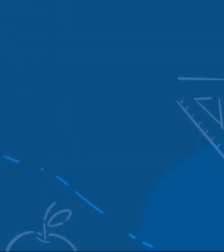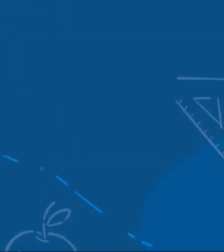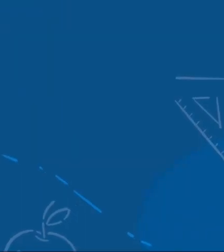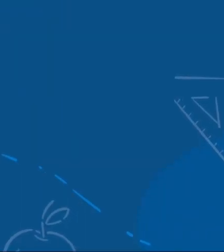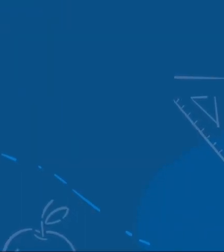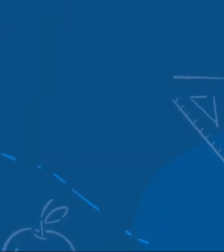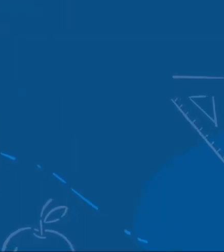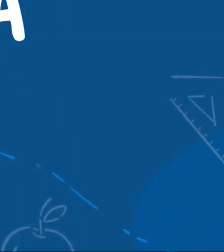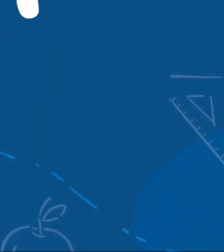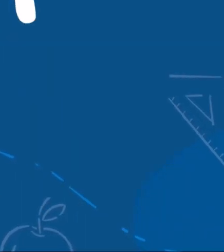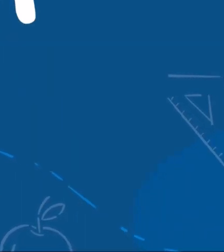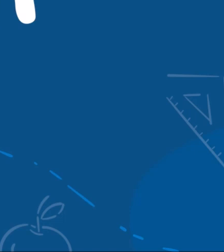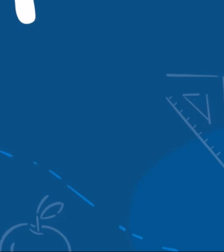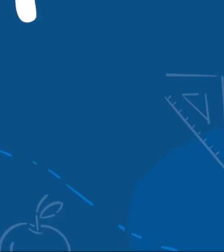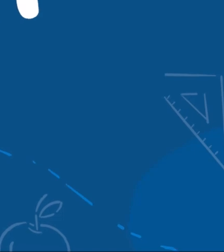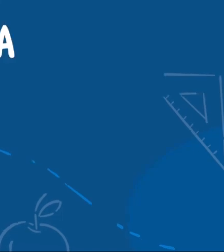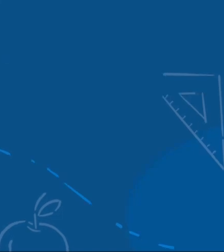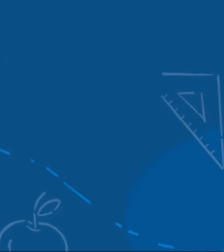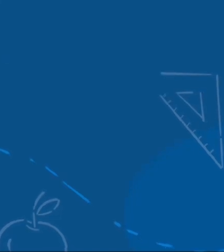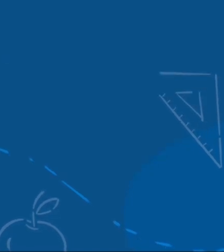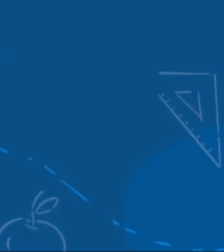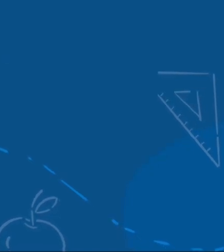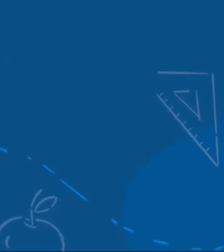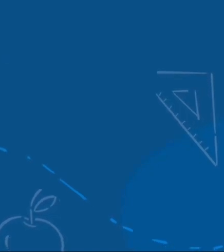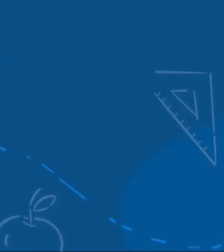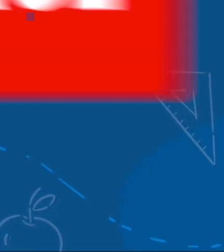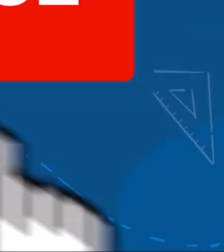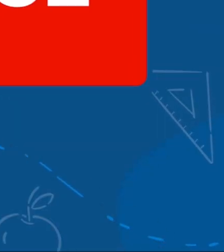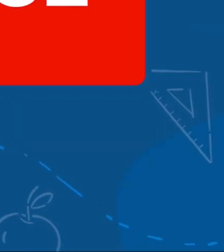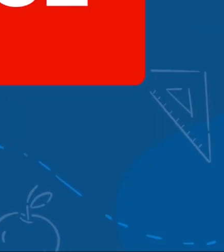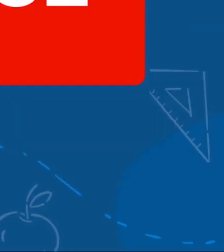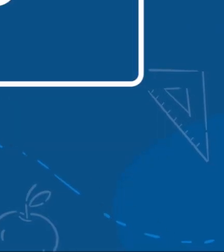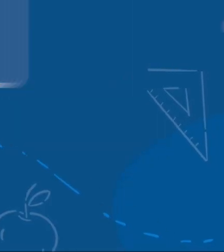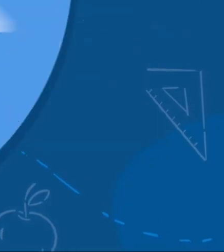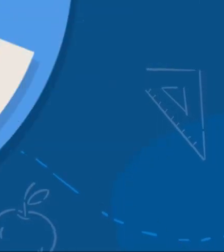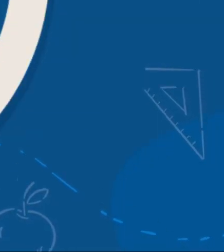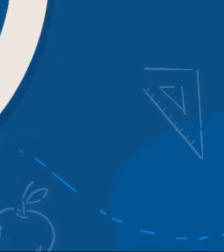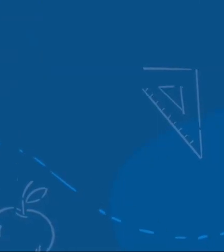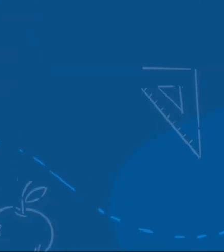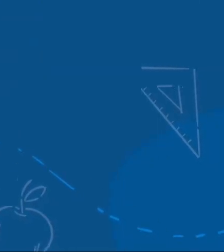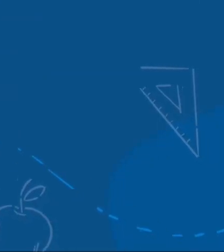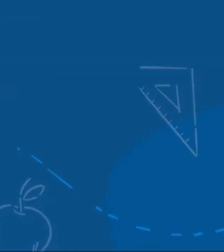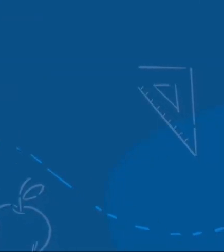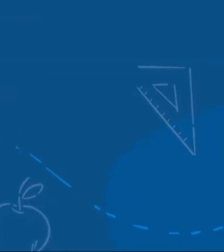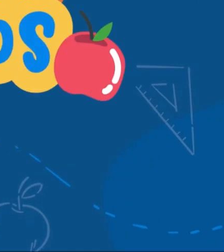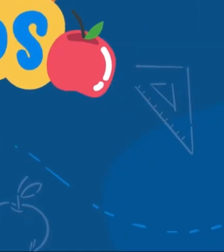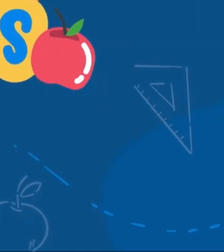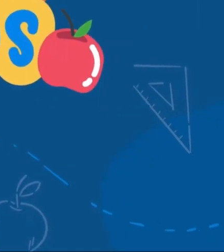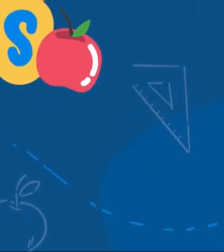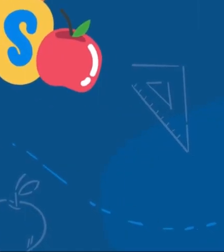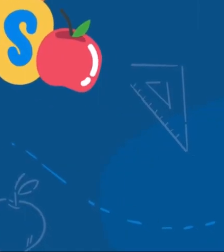este vídeo te ayude un poco si conoces a alguien que le pueda ver este vídeo comparte que le like y suscríbete saludos